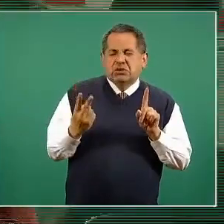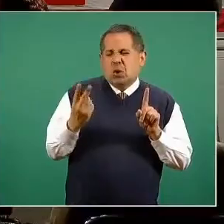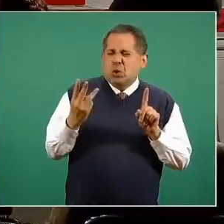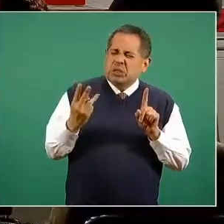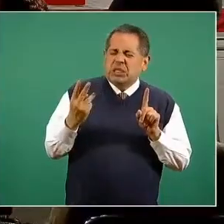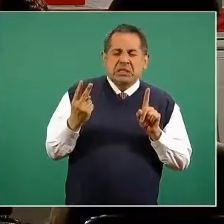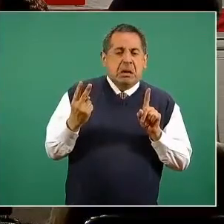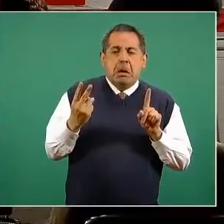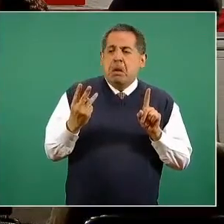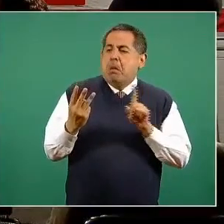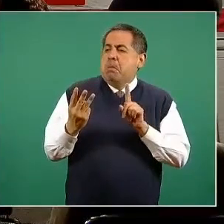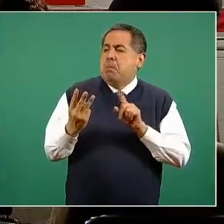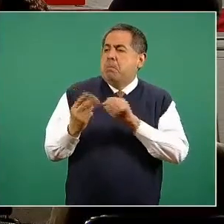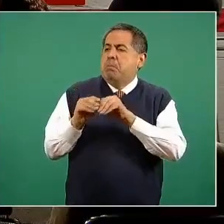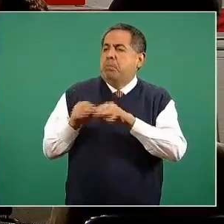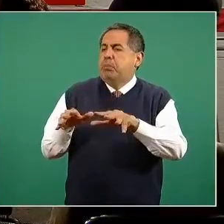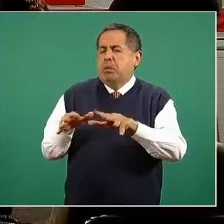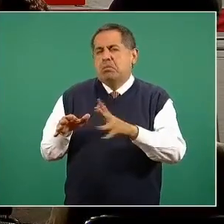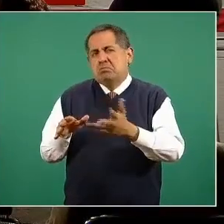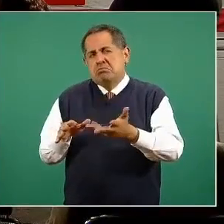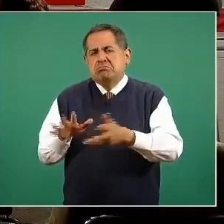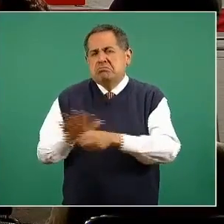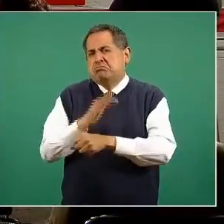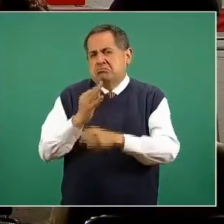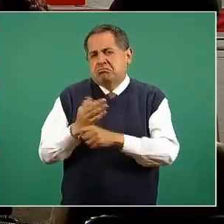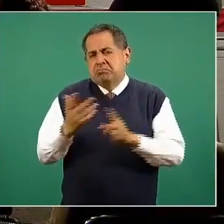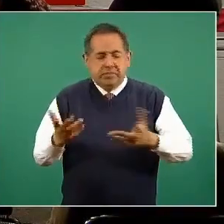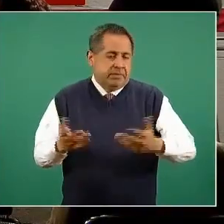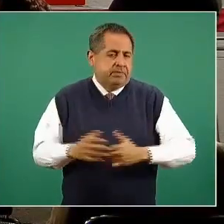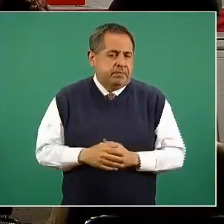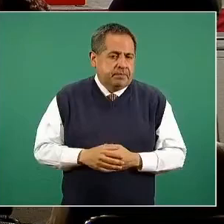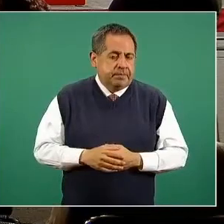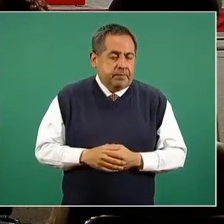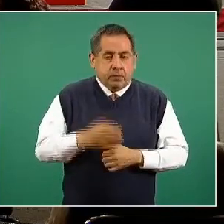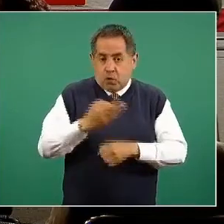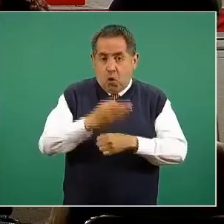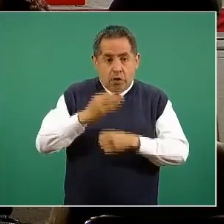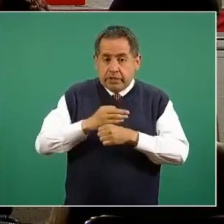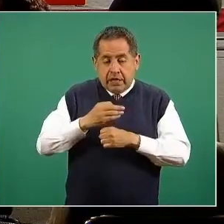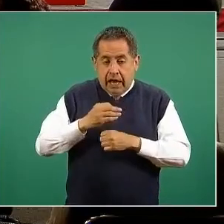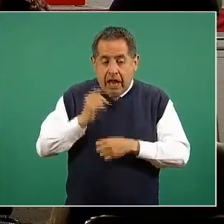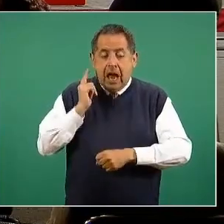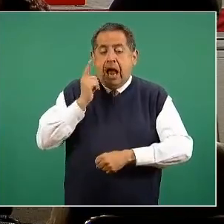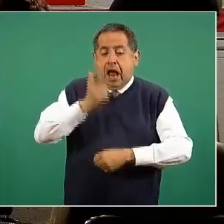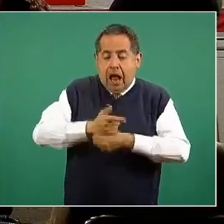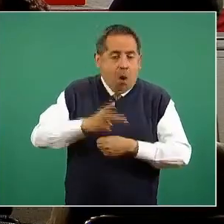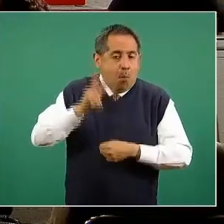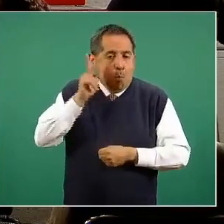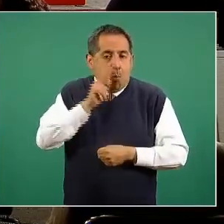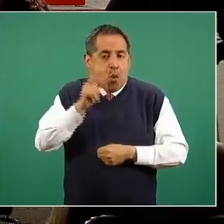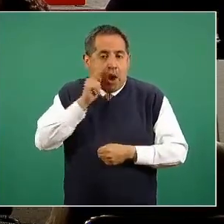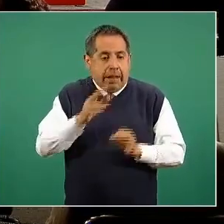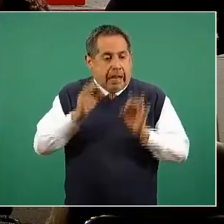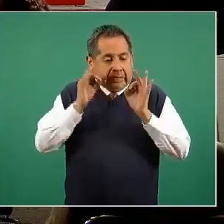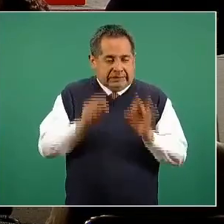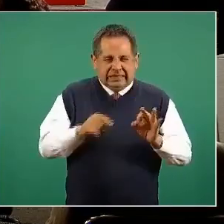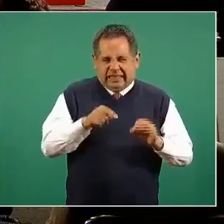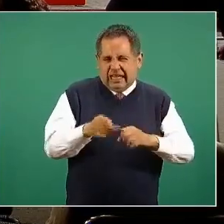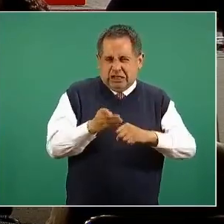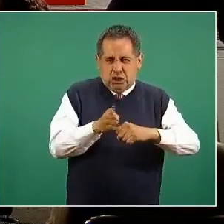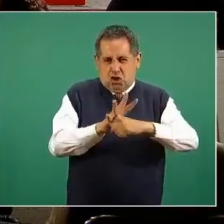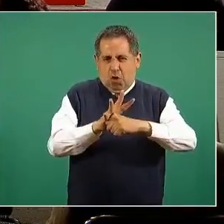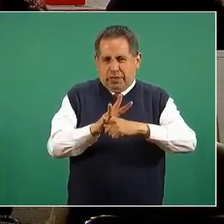aumento modesto. No existe evidencia alguna de que esta variante, esta secuencia